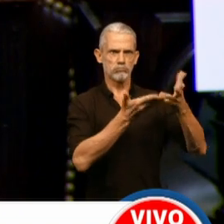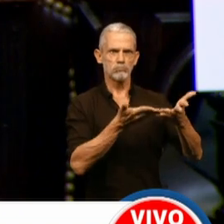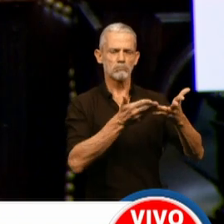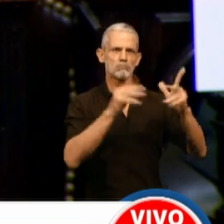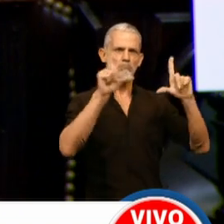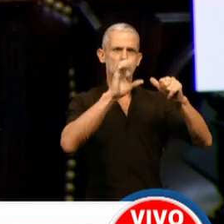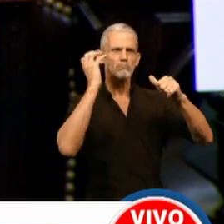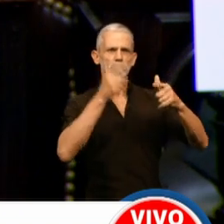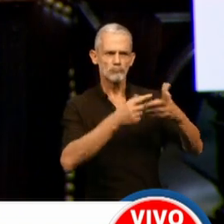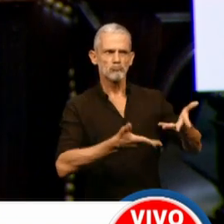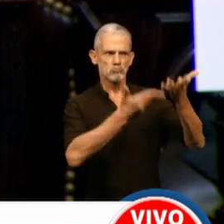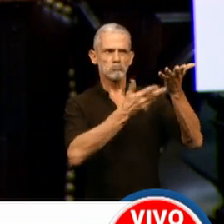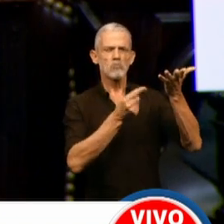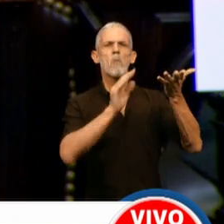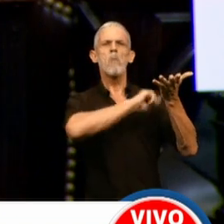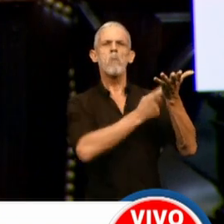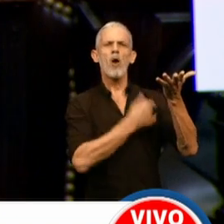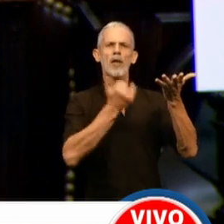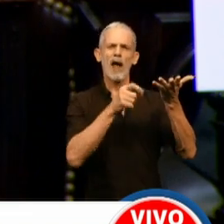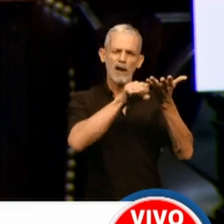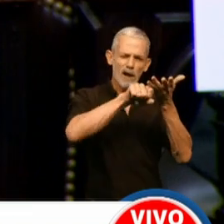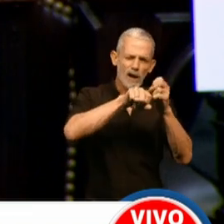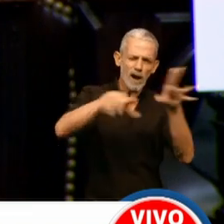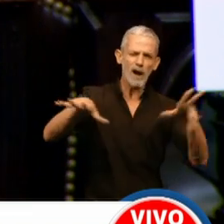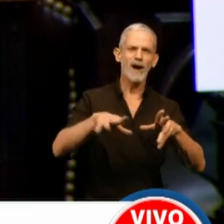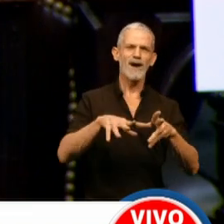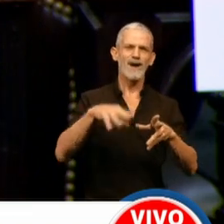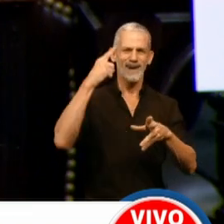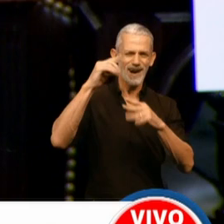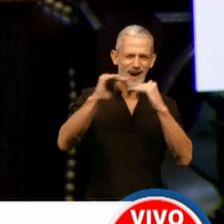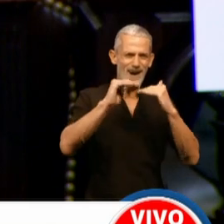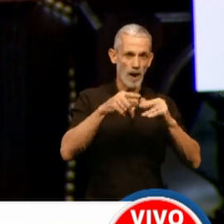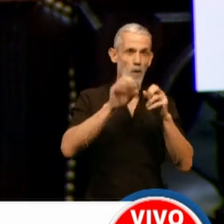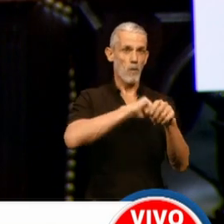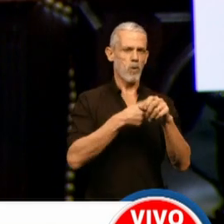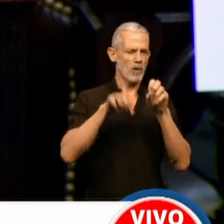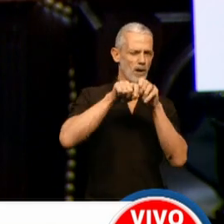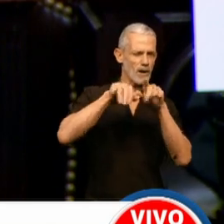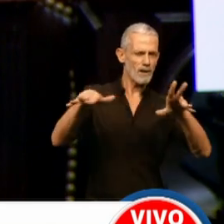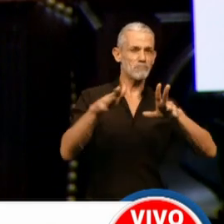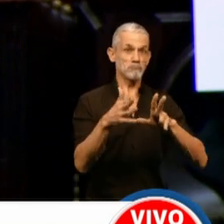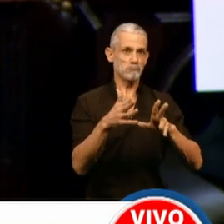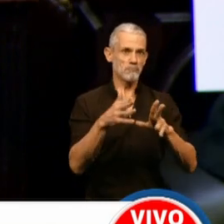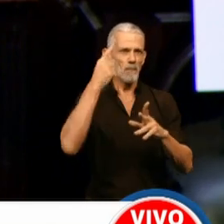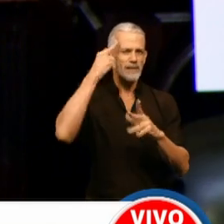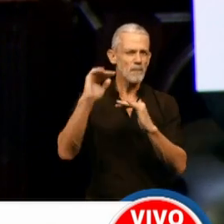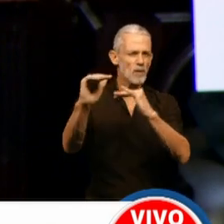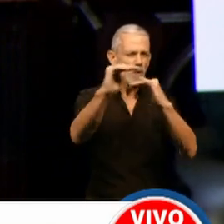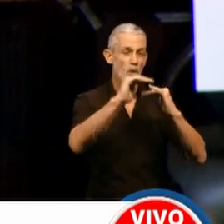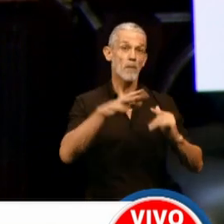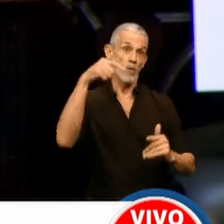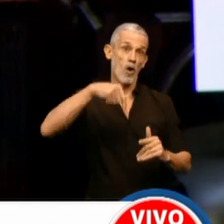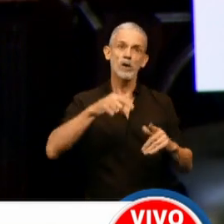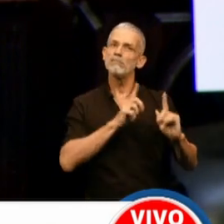medios de comunicación que tienen el poder de construir sentido común colectivo que tienen poder de construir pensamiento hegemónico hoy